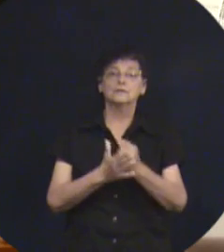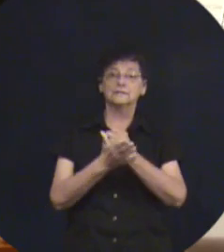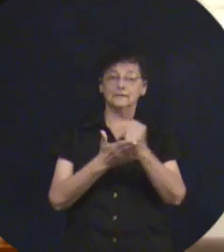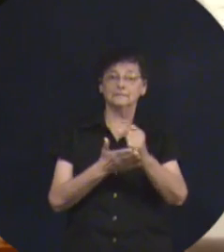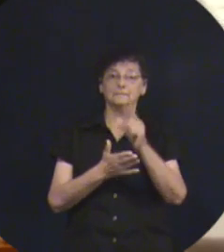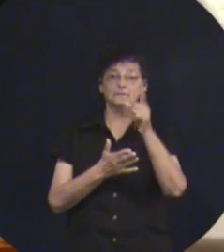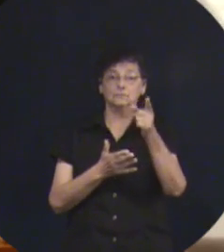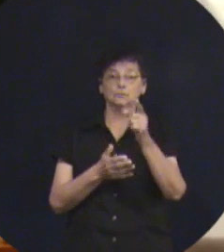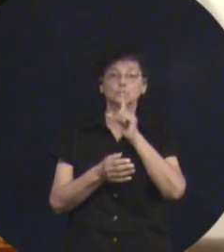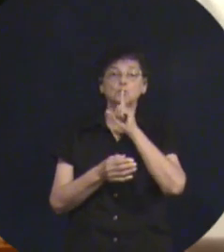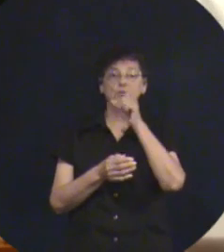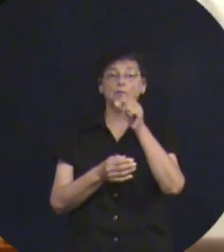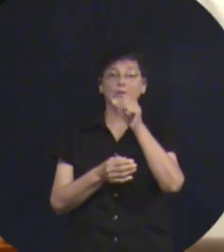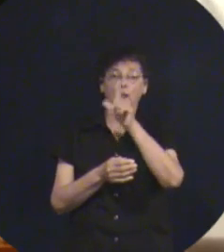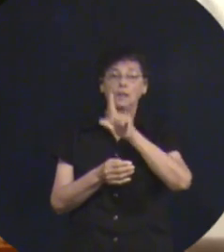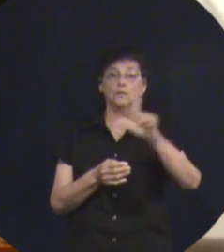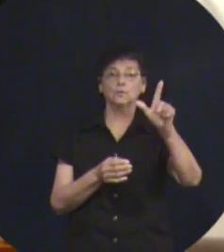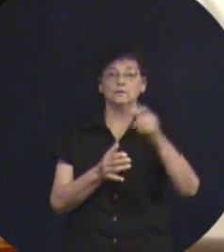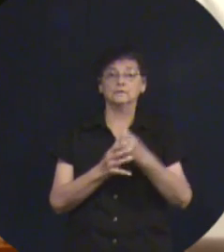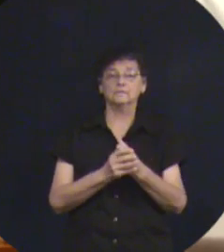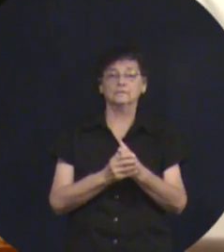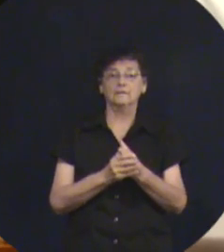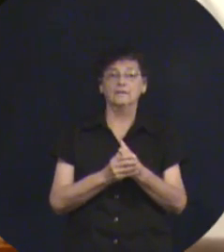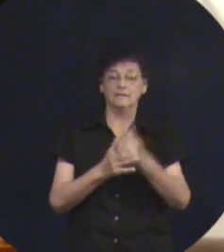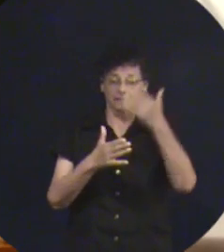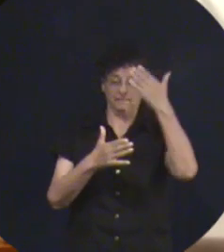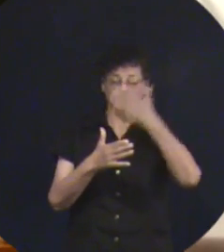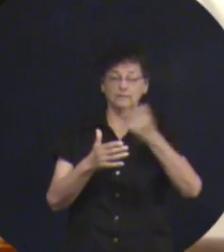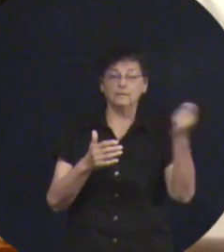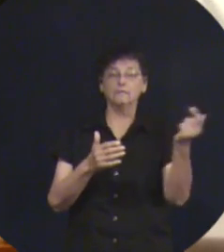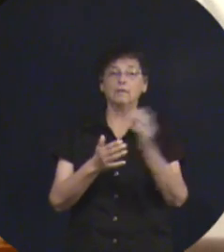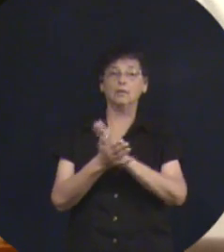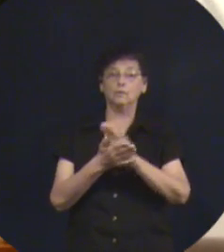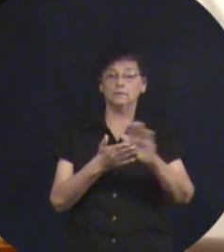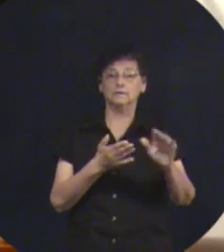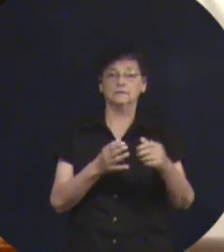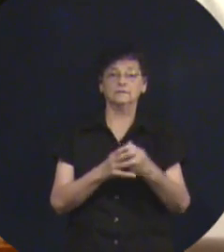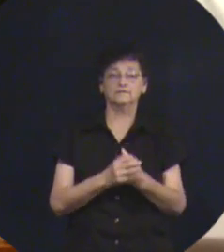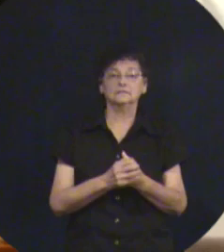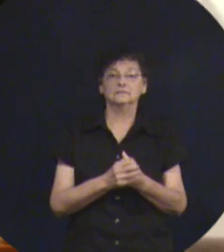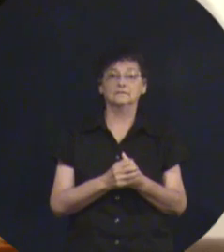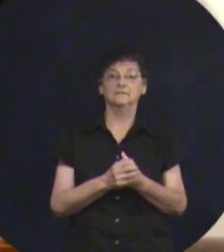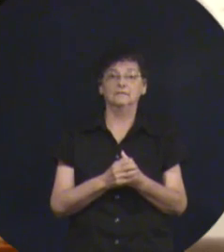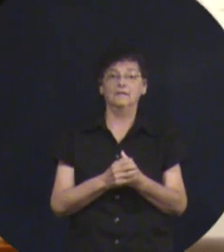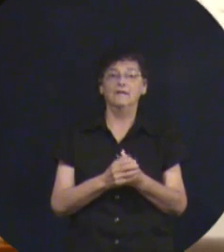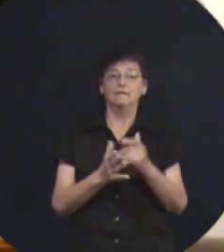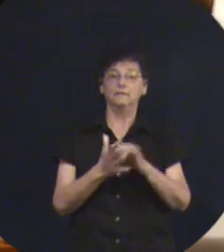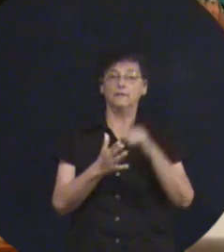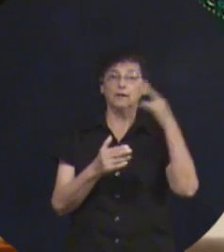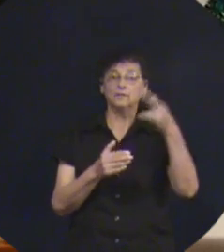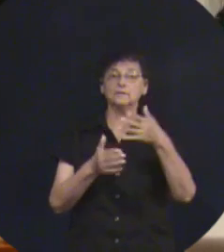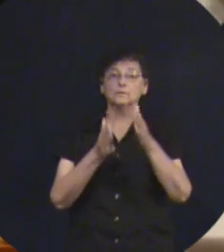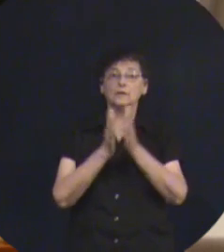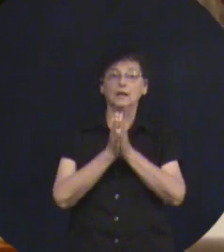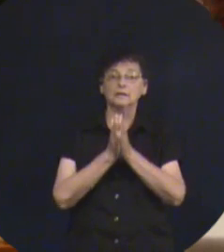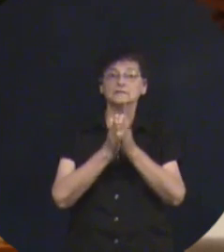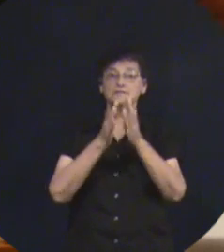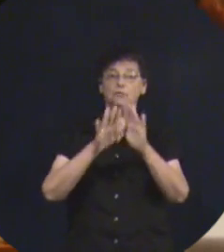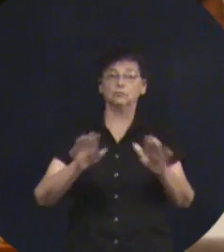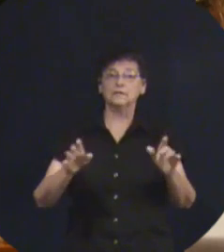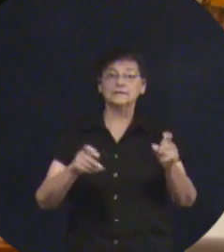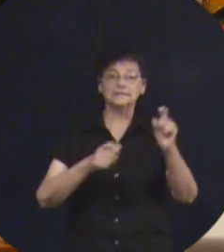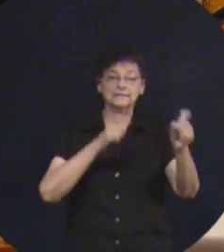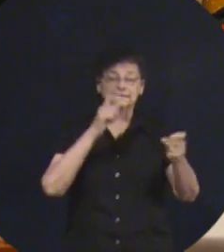Santo eres en verdad, Señor, fuente de toda santidad. Por eso te pedimos que